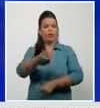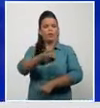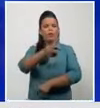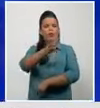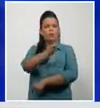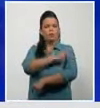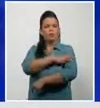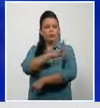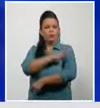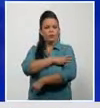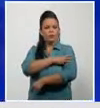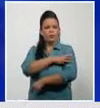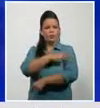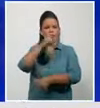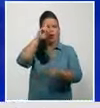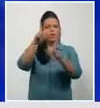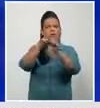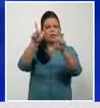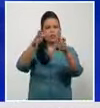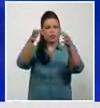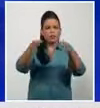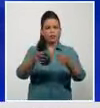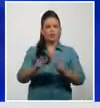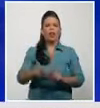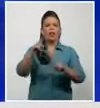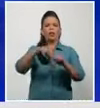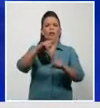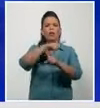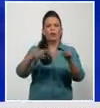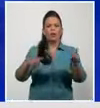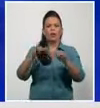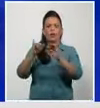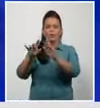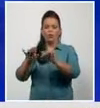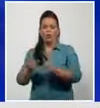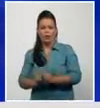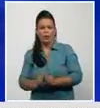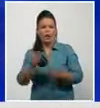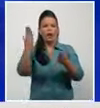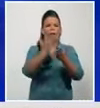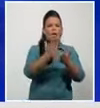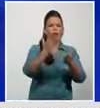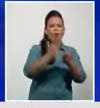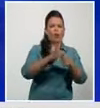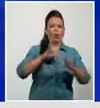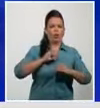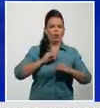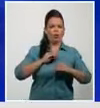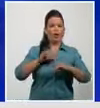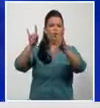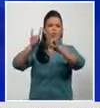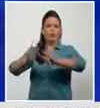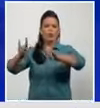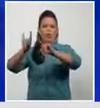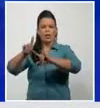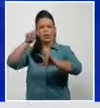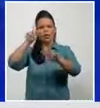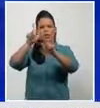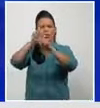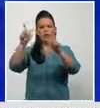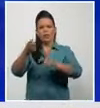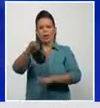Exactas, José Maceo, el Instituto Politécnico de Informática, la Escuela Pedagógica y la Universidad de Ciencias Médicas. La